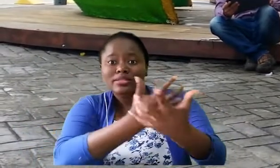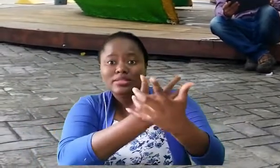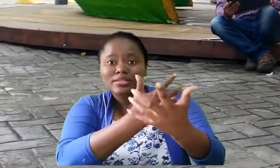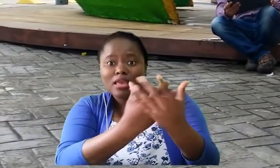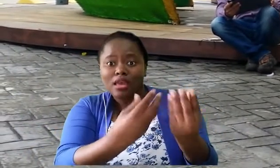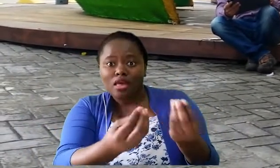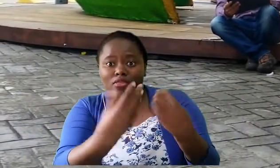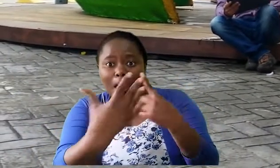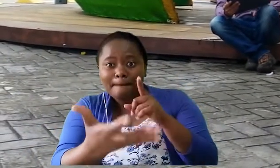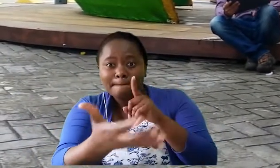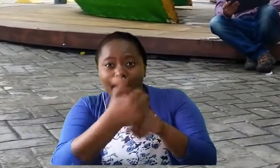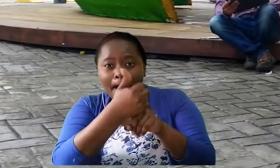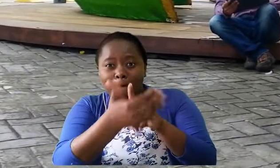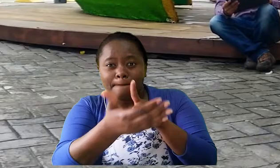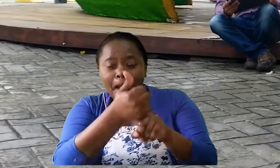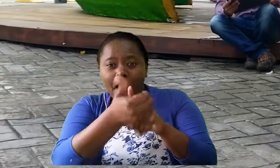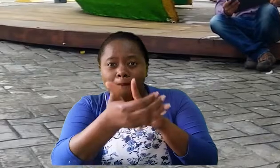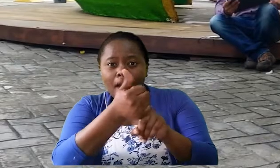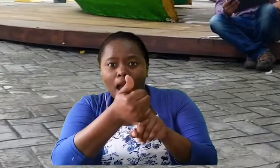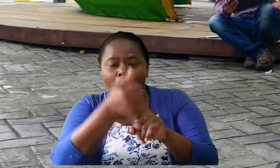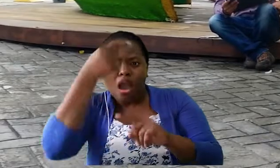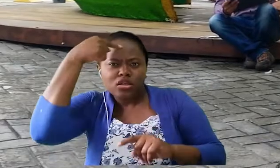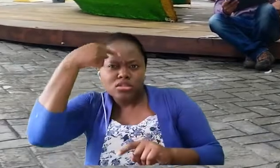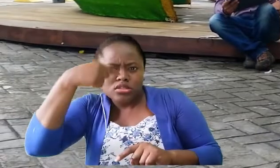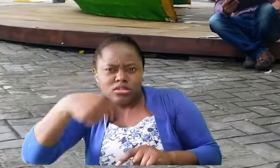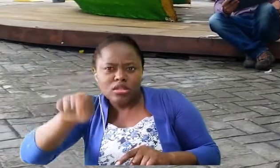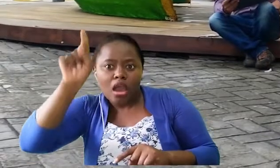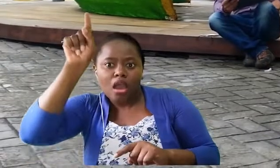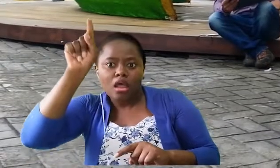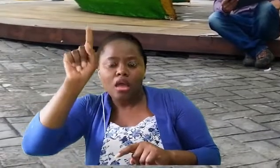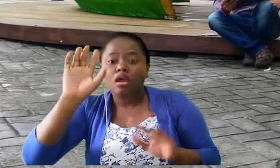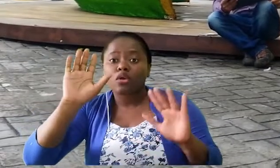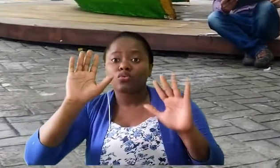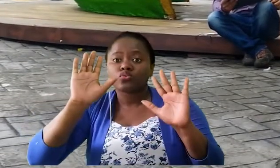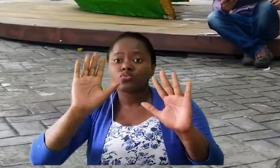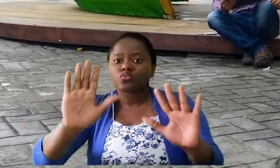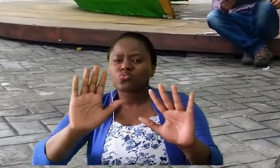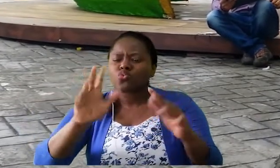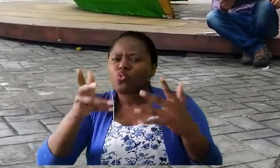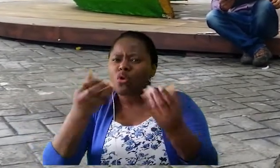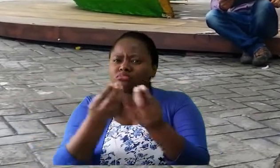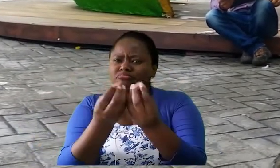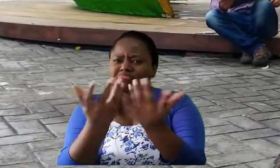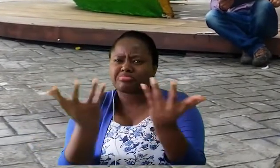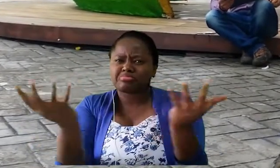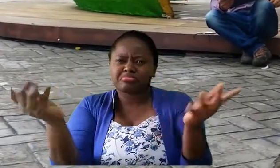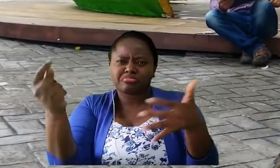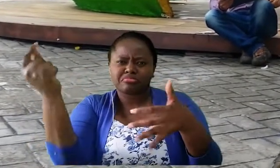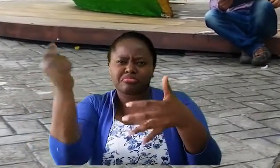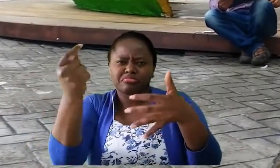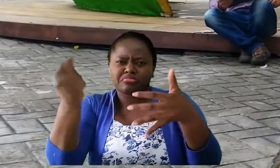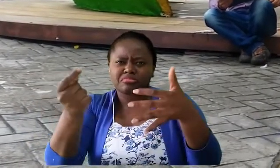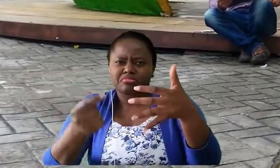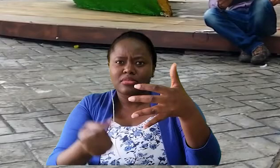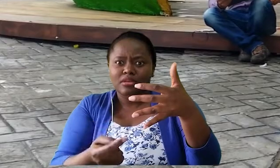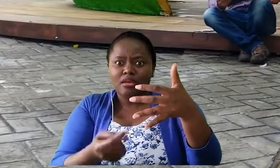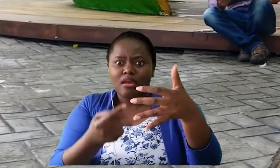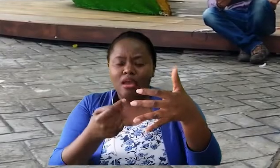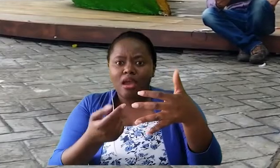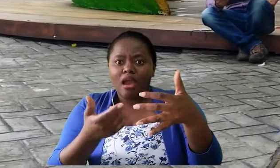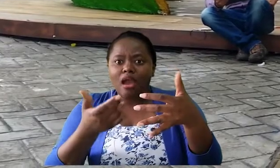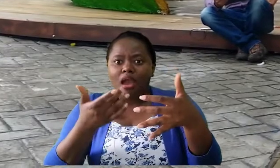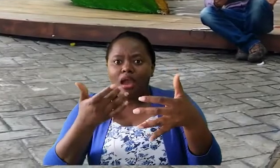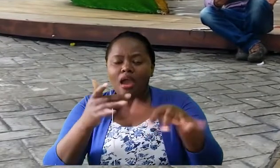que recorre el amplio abanico de posibilidades y despierta las diversas